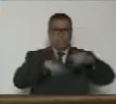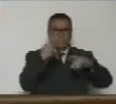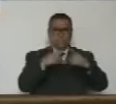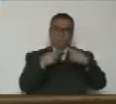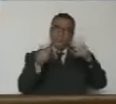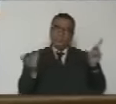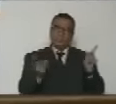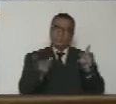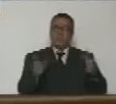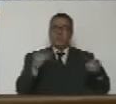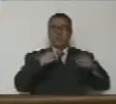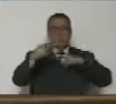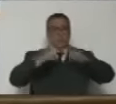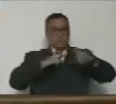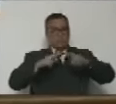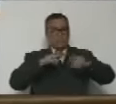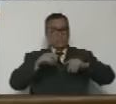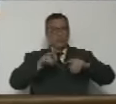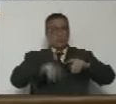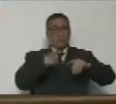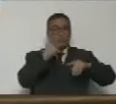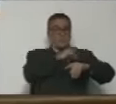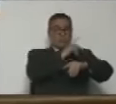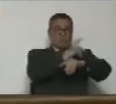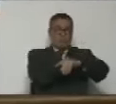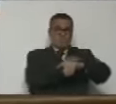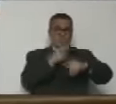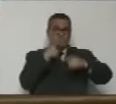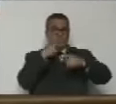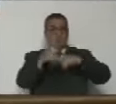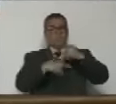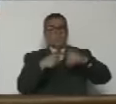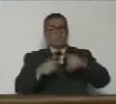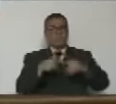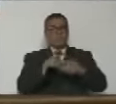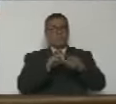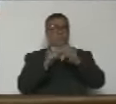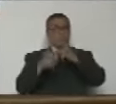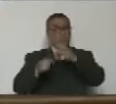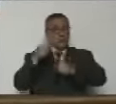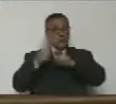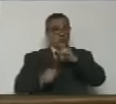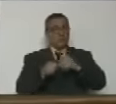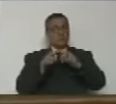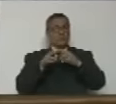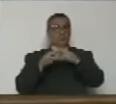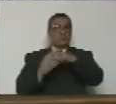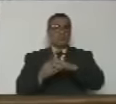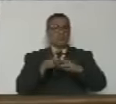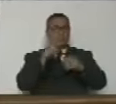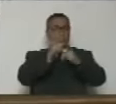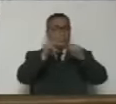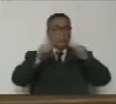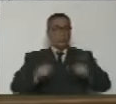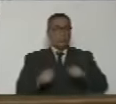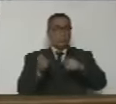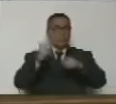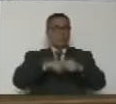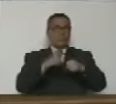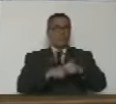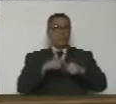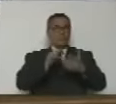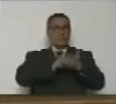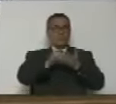público, en sus relaciones con el poder popular, darán preferencia a los consejos comunales, a las comunas y a los sistemas de agregación